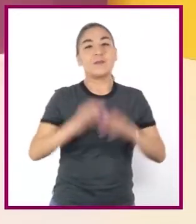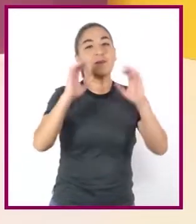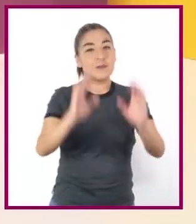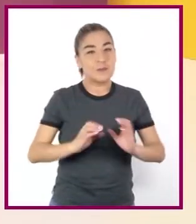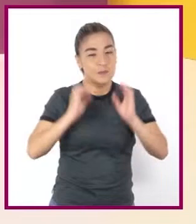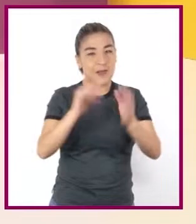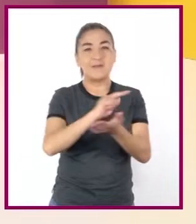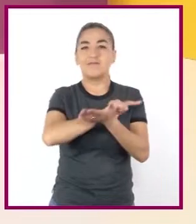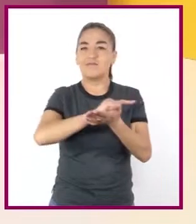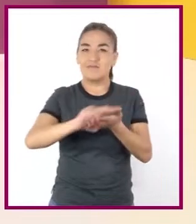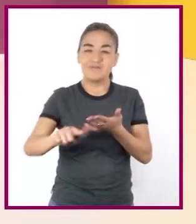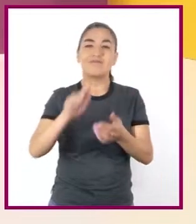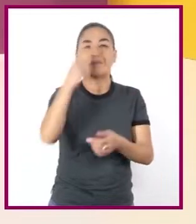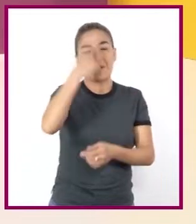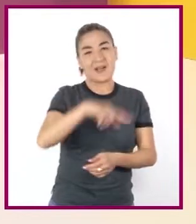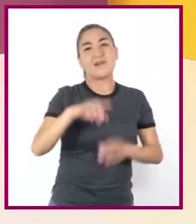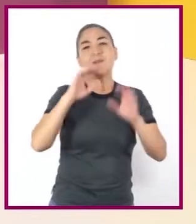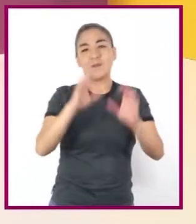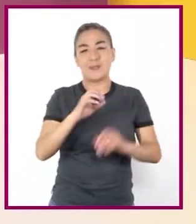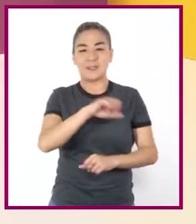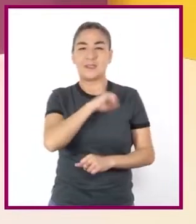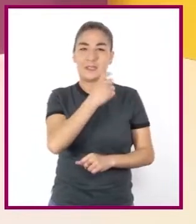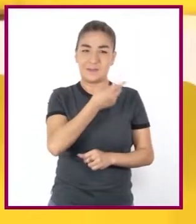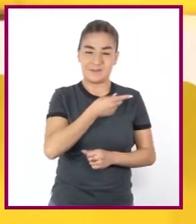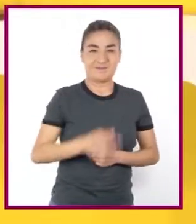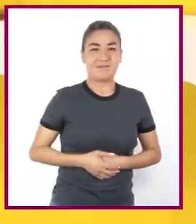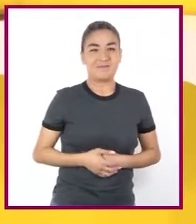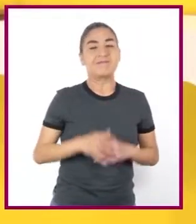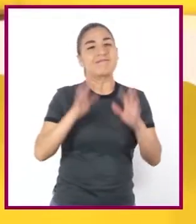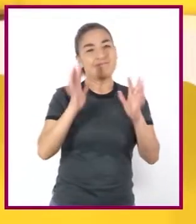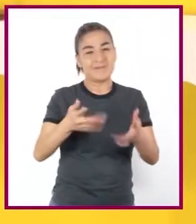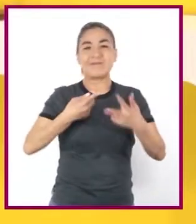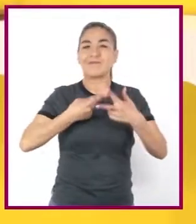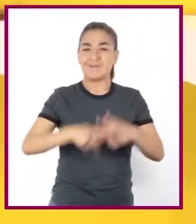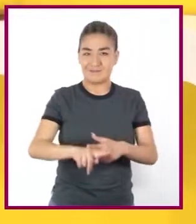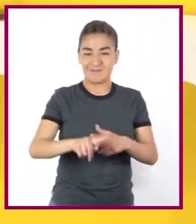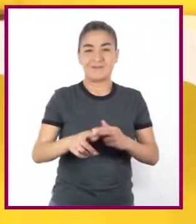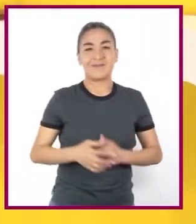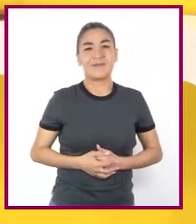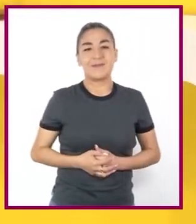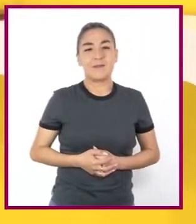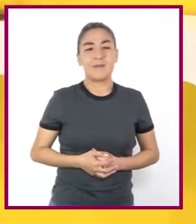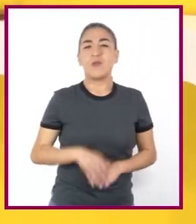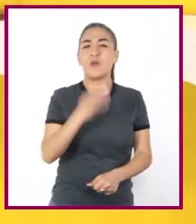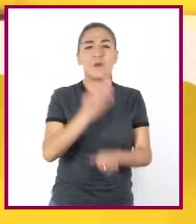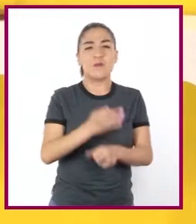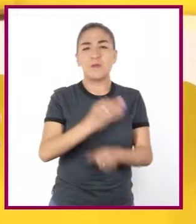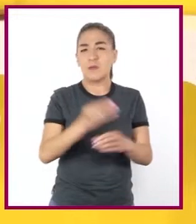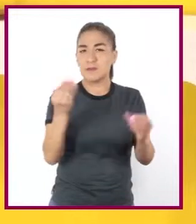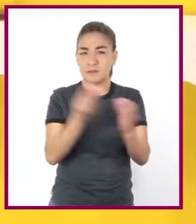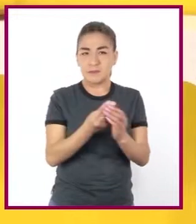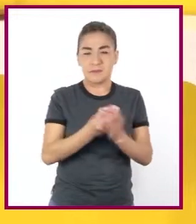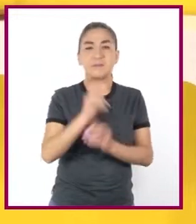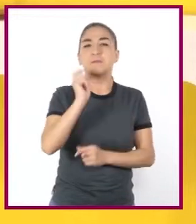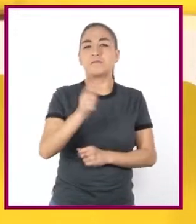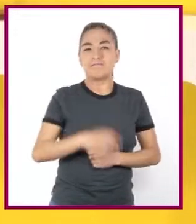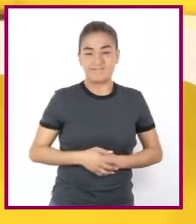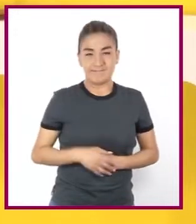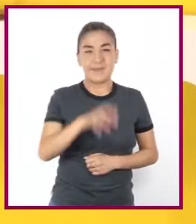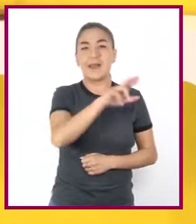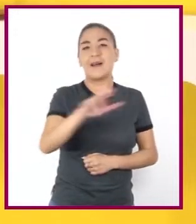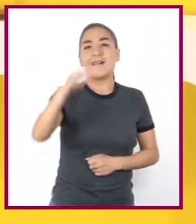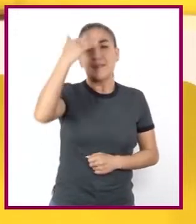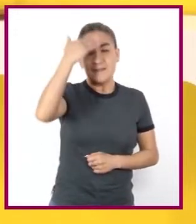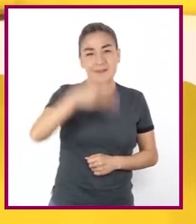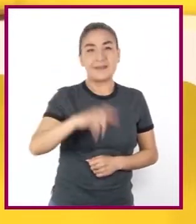prevención para cuidar la salud. Empecemos. En esta sesión, reconocerán que desde